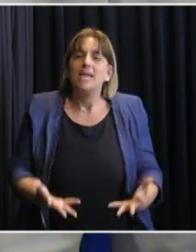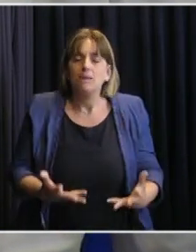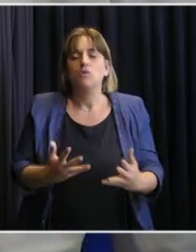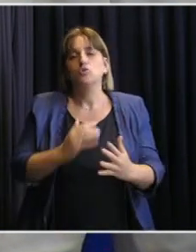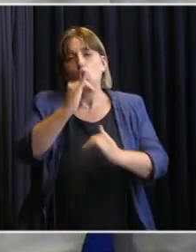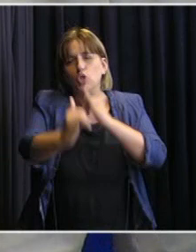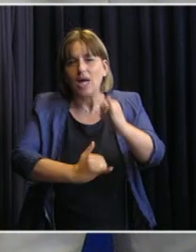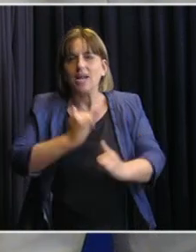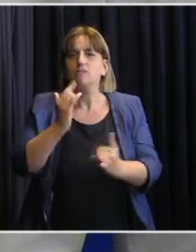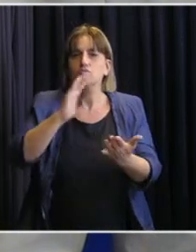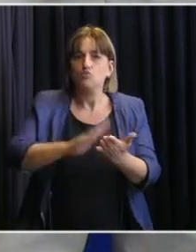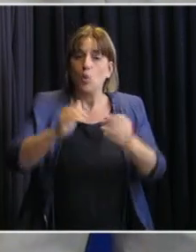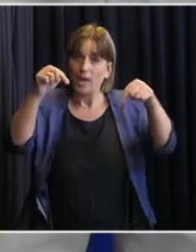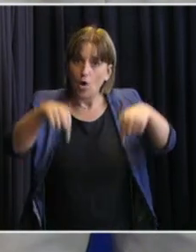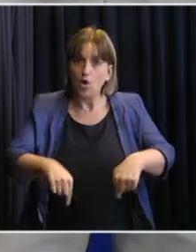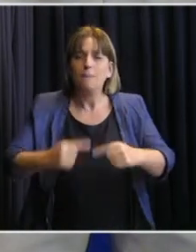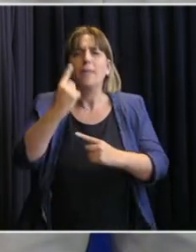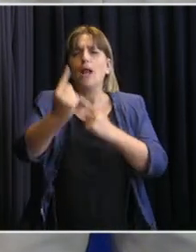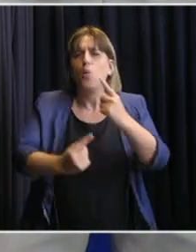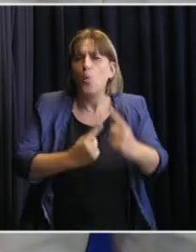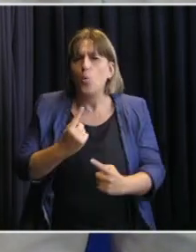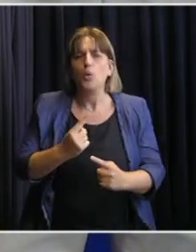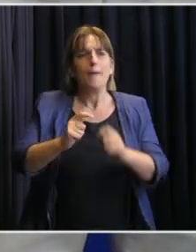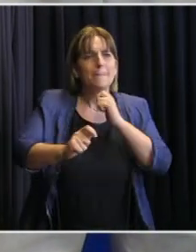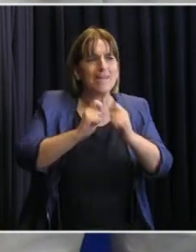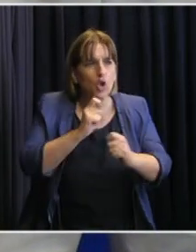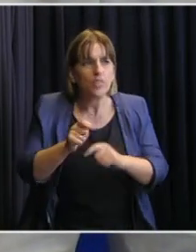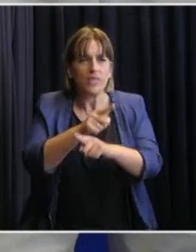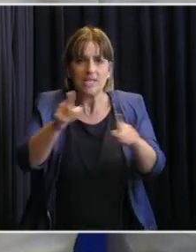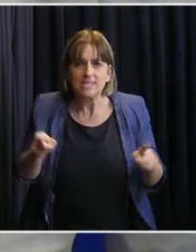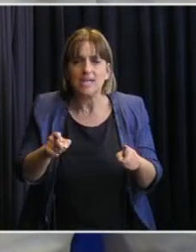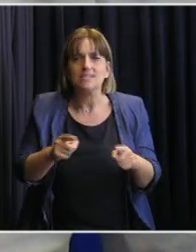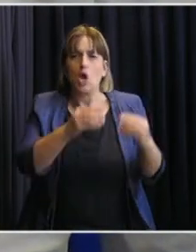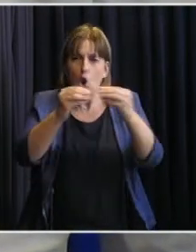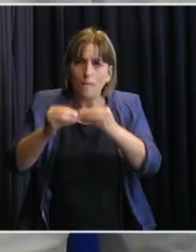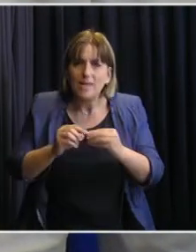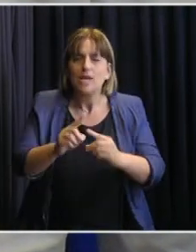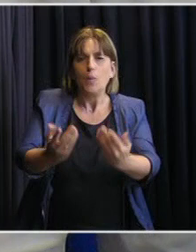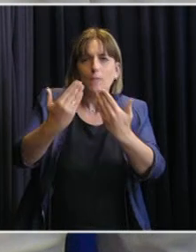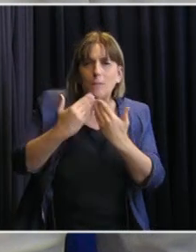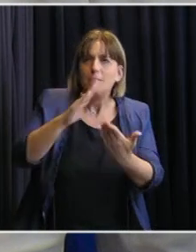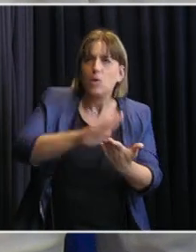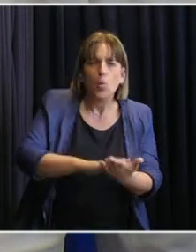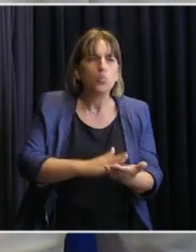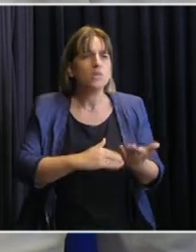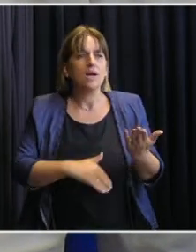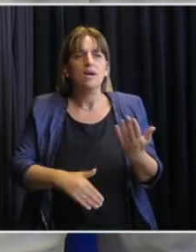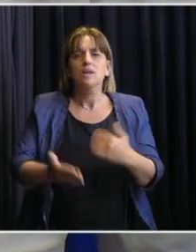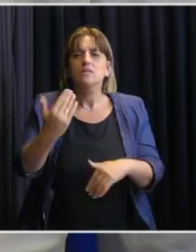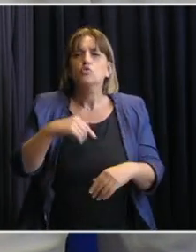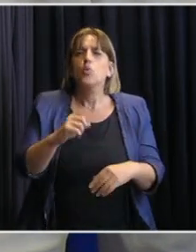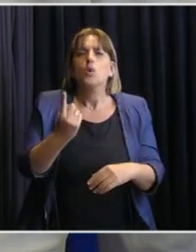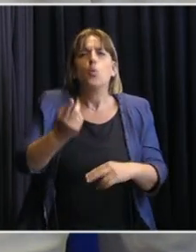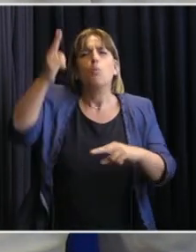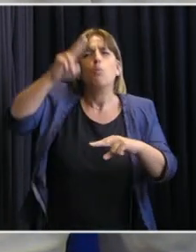comentarles que sobre el día de hoy, algunos de los periodistas aquí presentes y colegas nos consultaron acerca de un caso